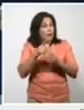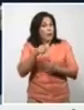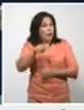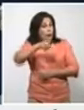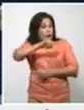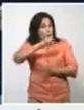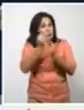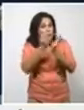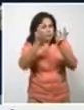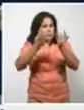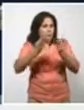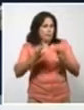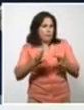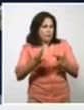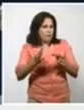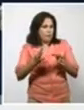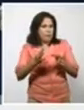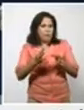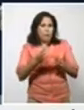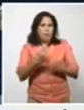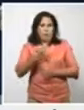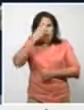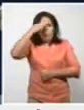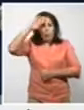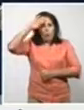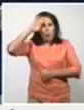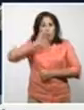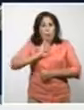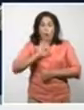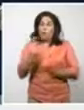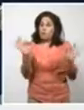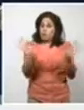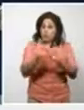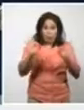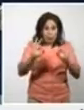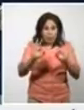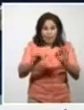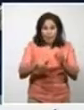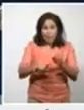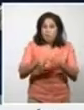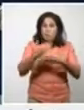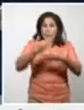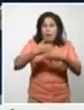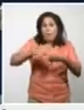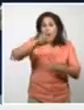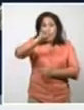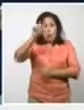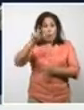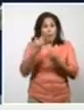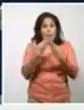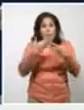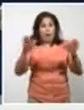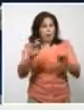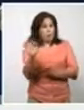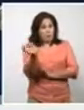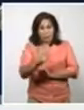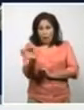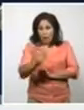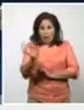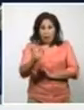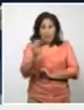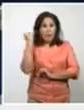ratificó por nuestro país que todavía no se van a abrir los vuelos internacionales ni